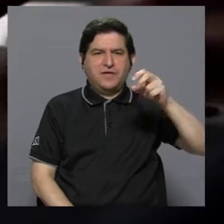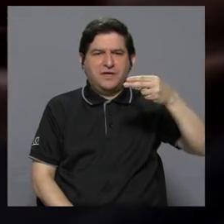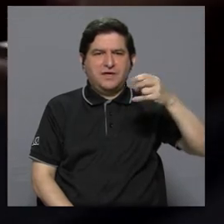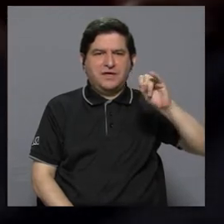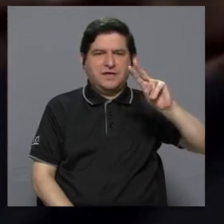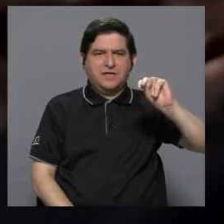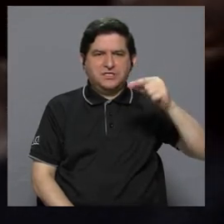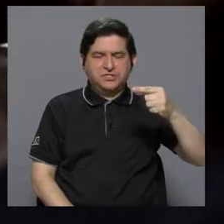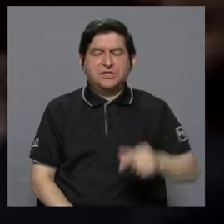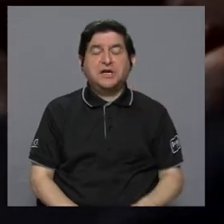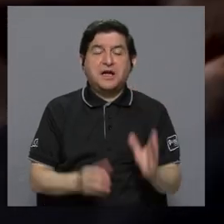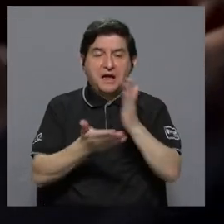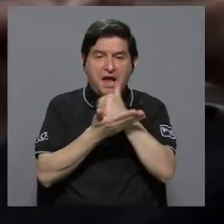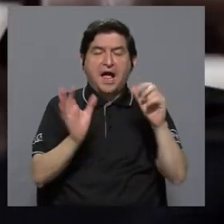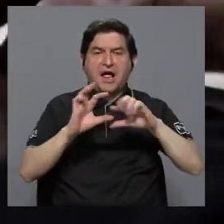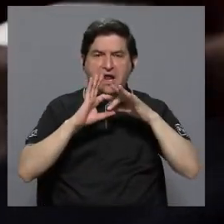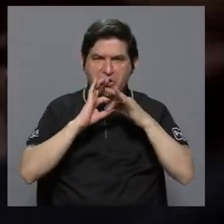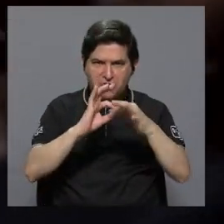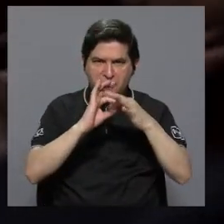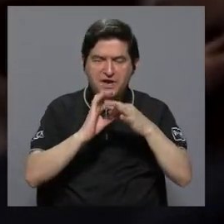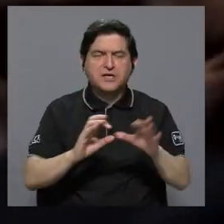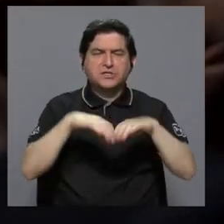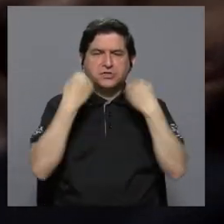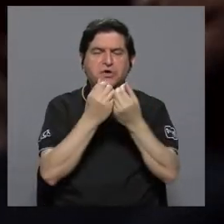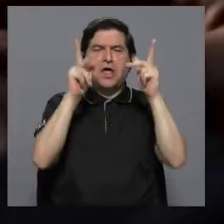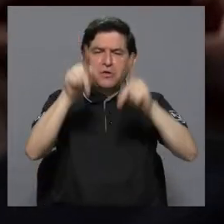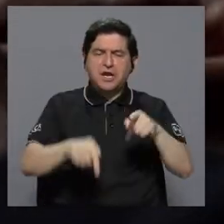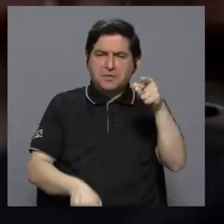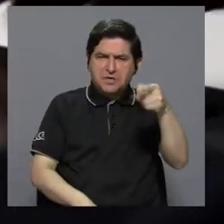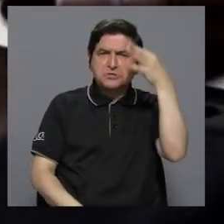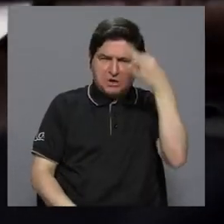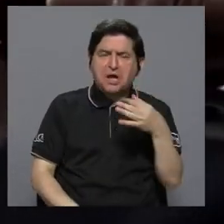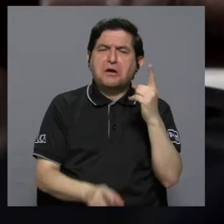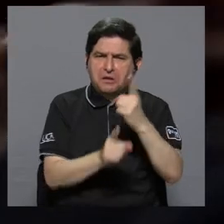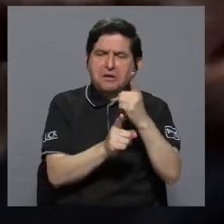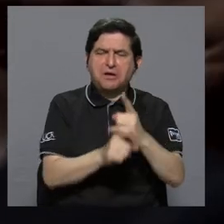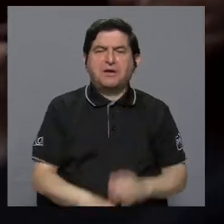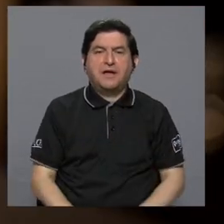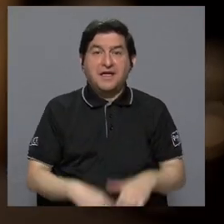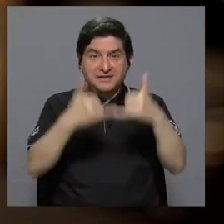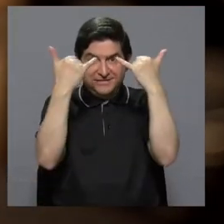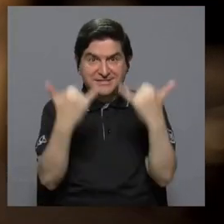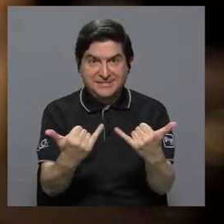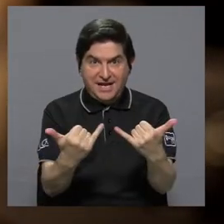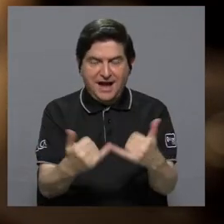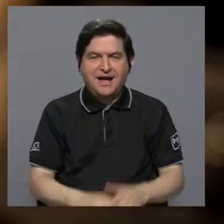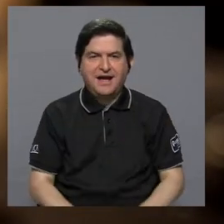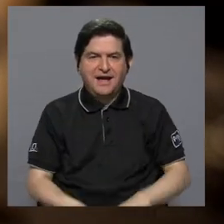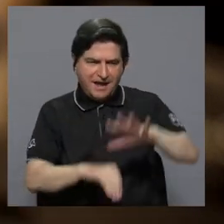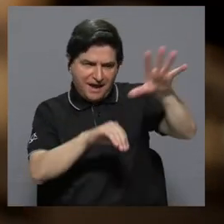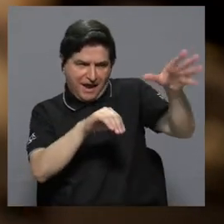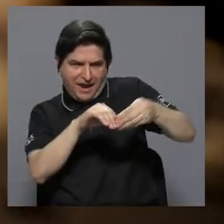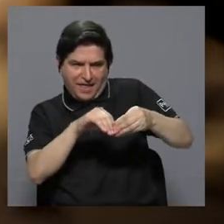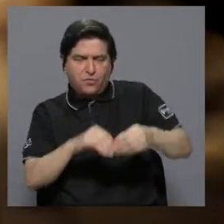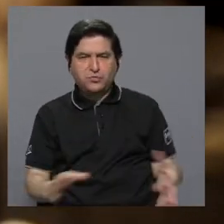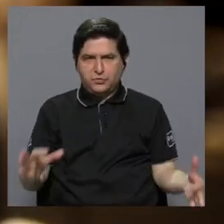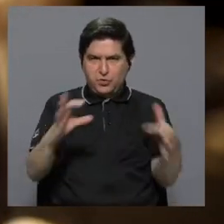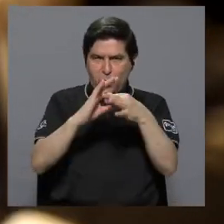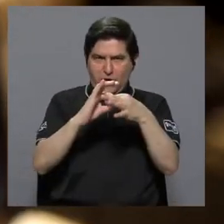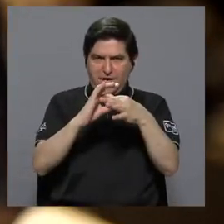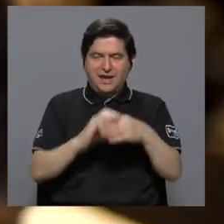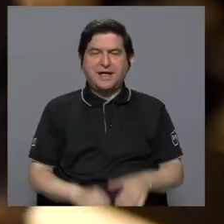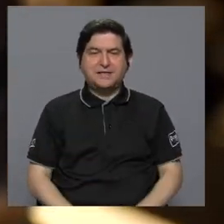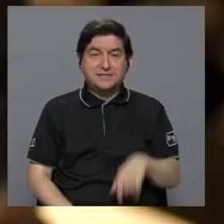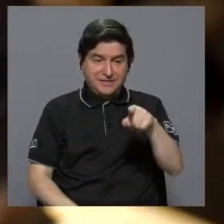algo de la organización que hace sentido para esa persona. Una vez que en ese adjunto o el enlace llega